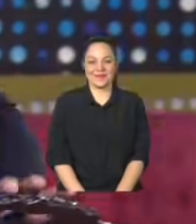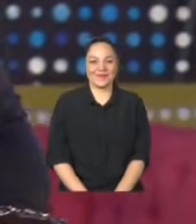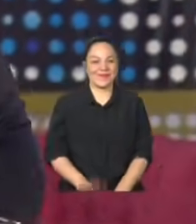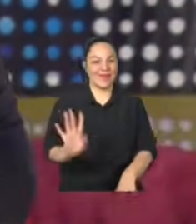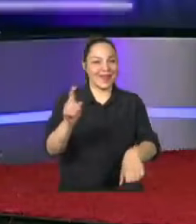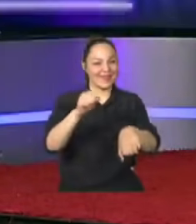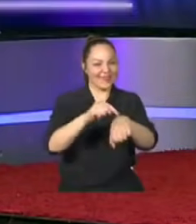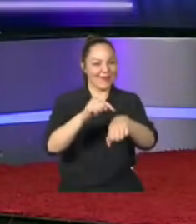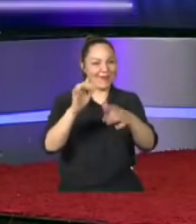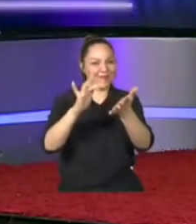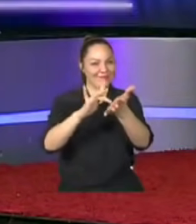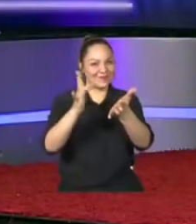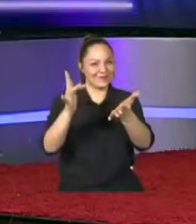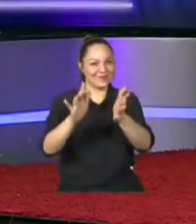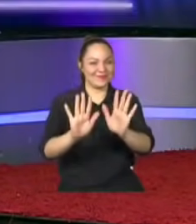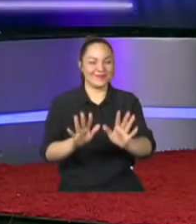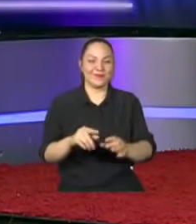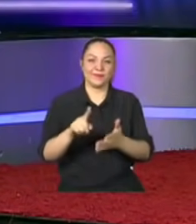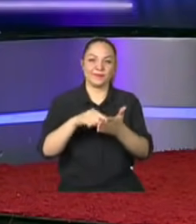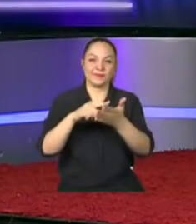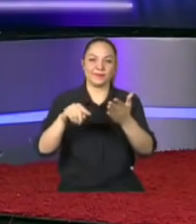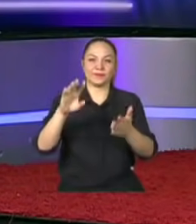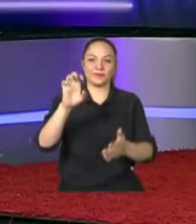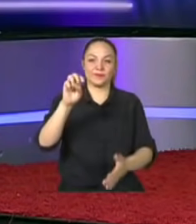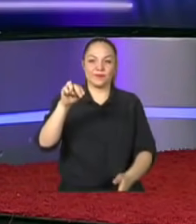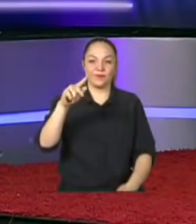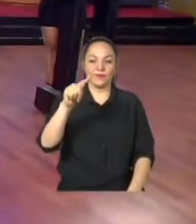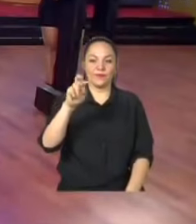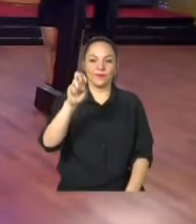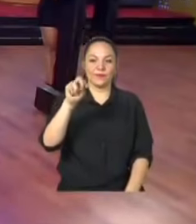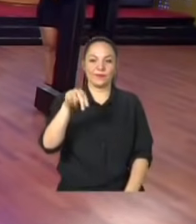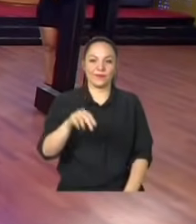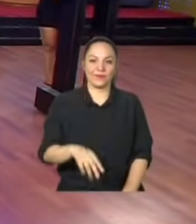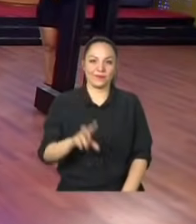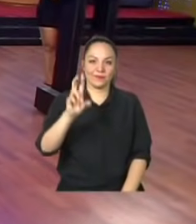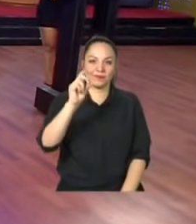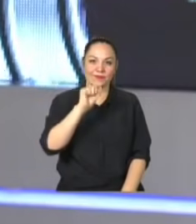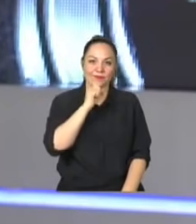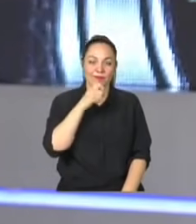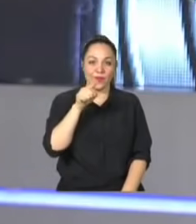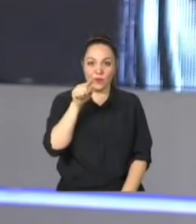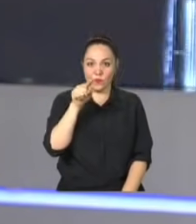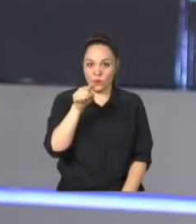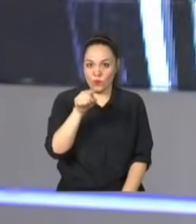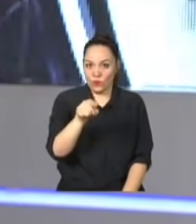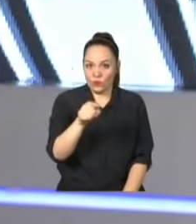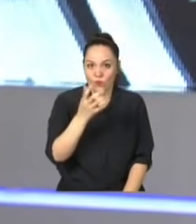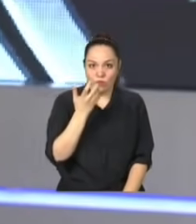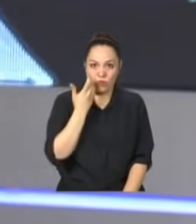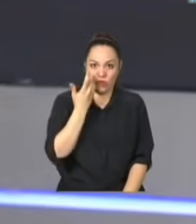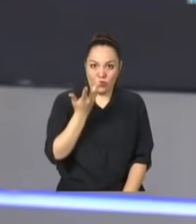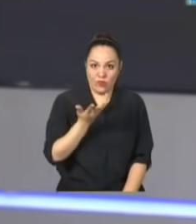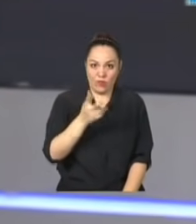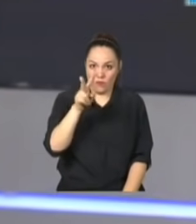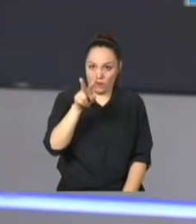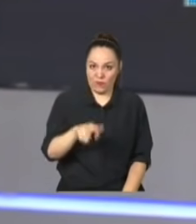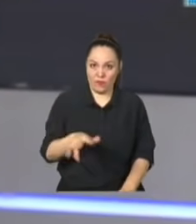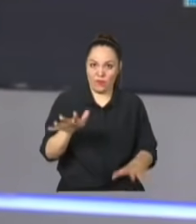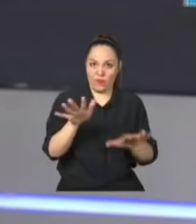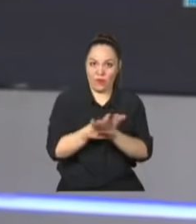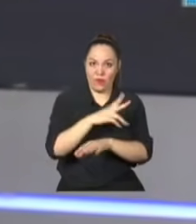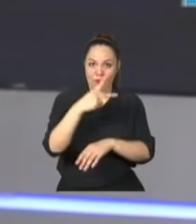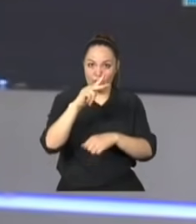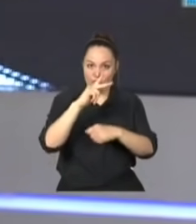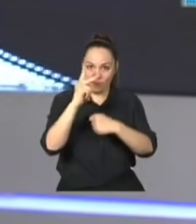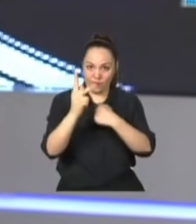Tiempo, gracias. Ahí. Partido Entrón, Giselle Sampaio, 30 segundos. Si usted quiere un verdadero cambio en su